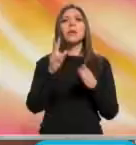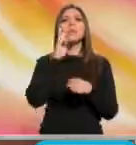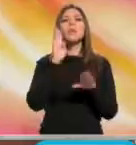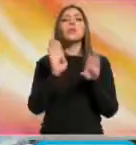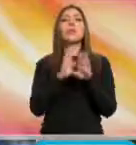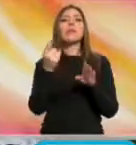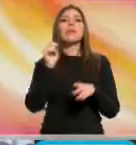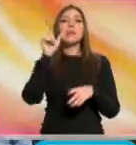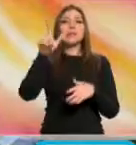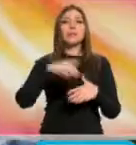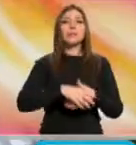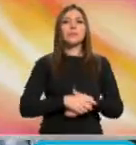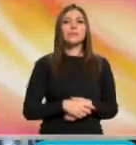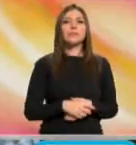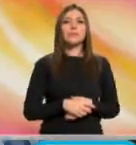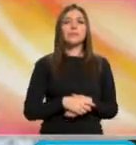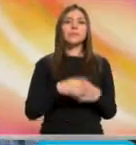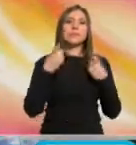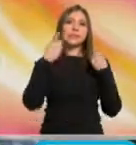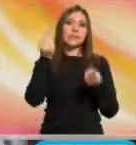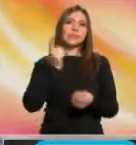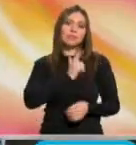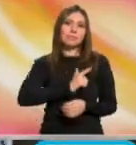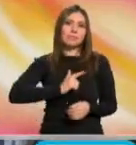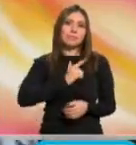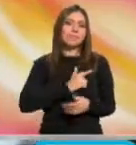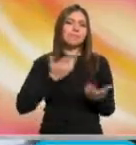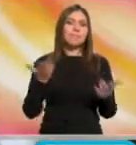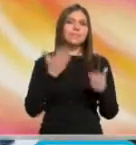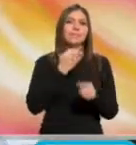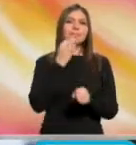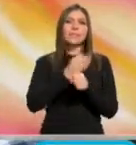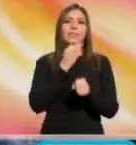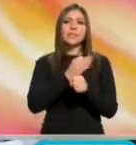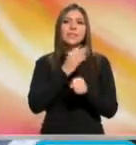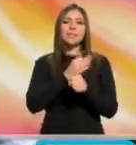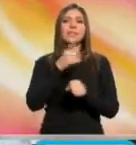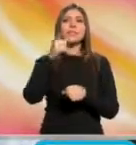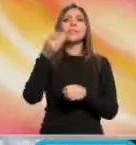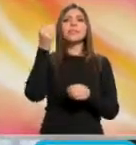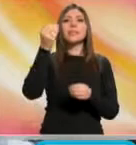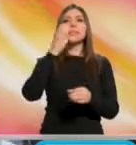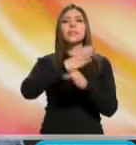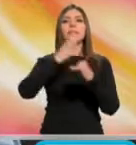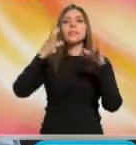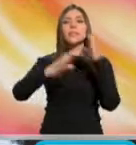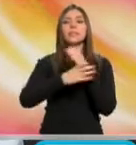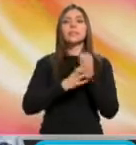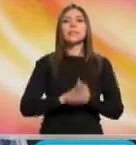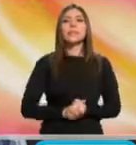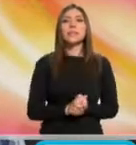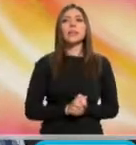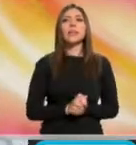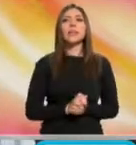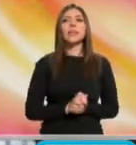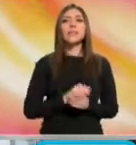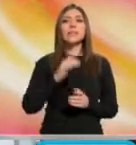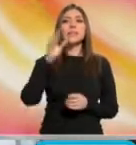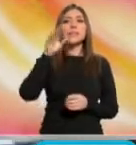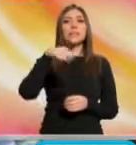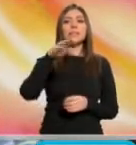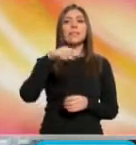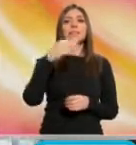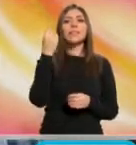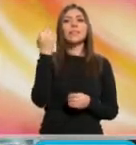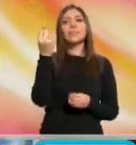va. me confieso nuevo en esto y me da mucho gusto. Así que, bueno, dicho eso, hay varias cositas. A ver, Yo cuéntanos. había elegido por las